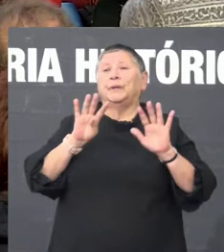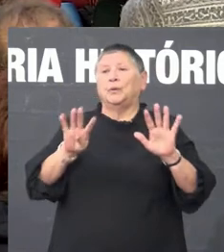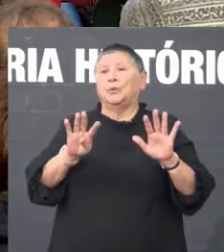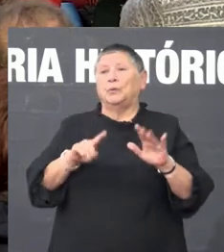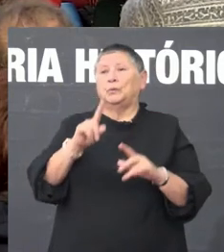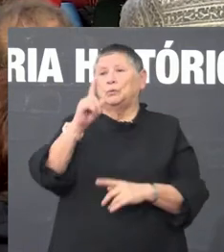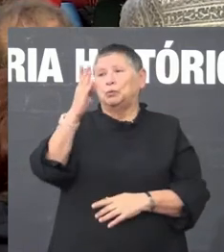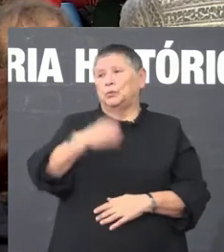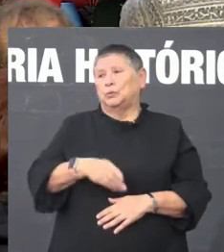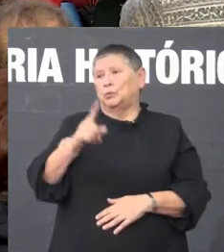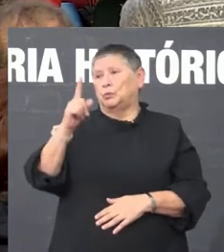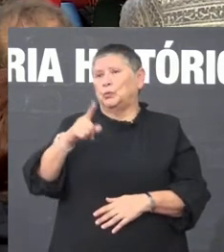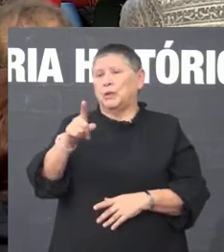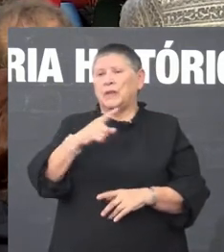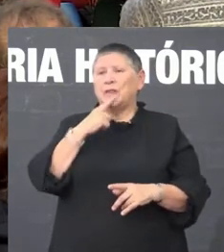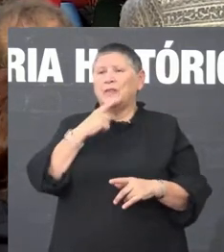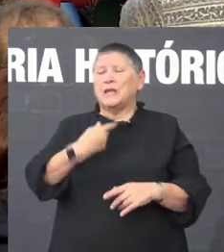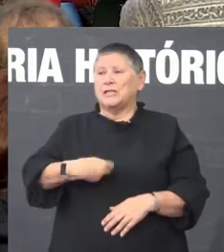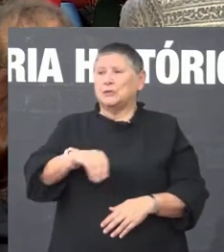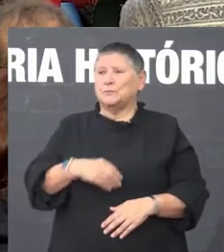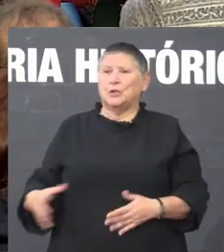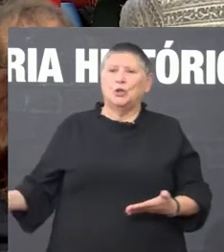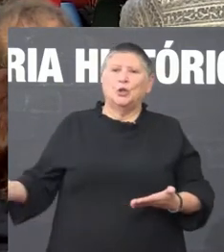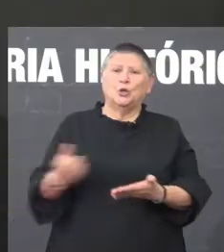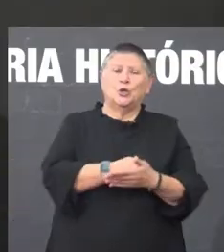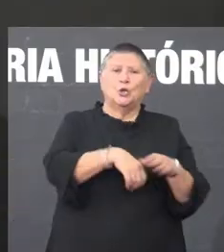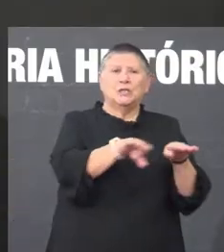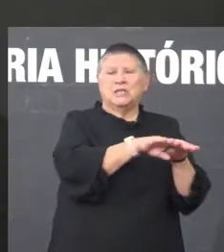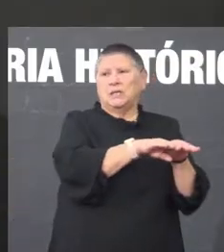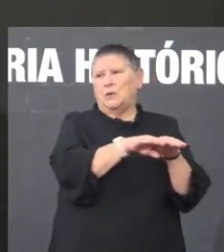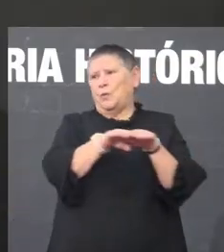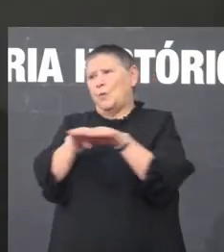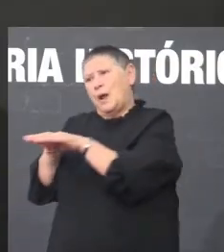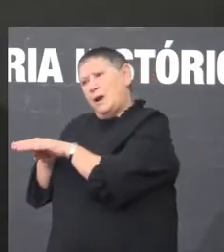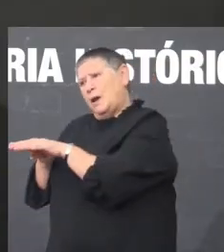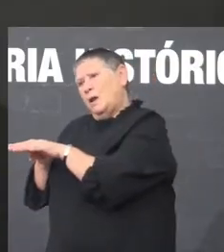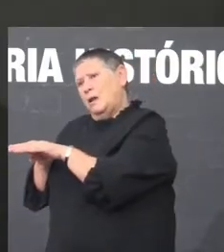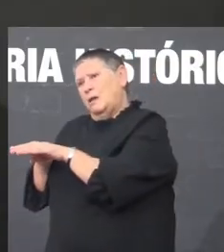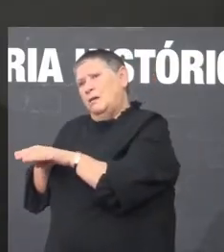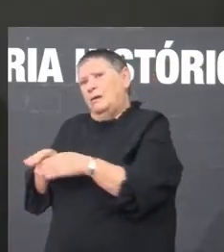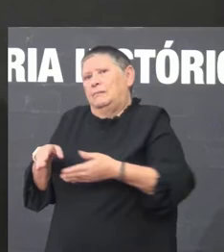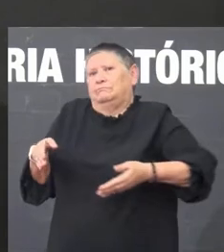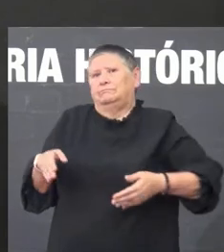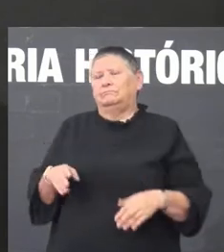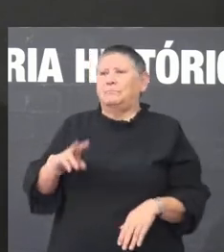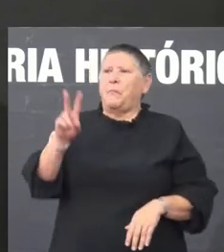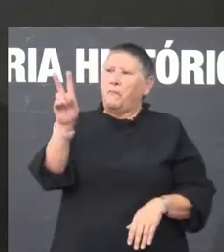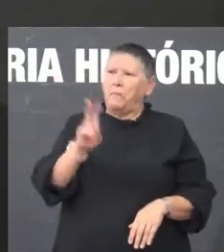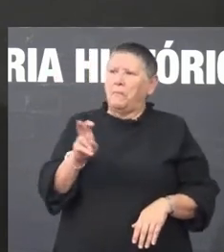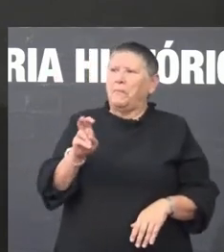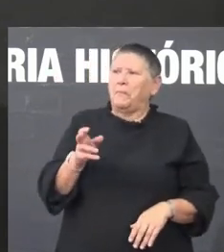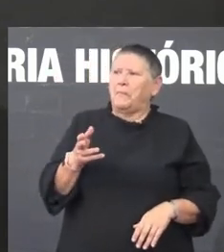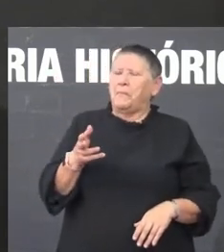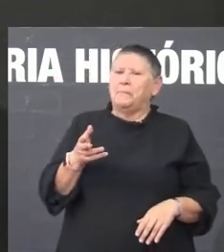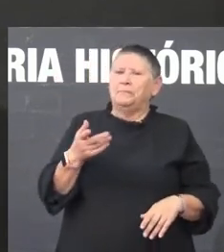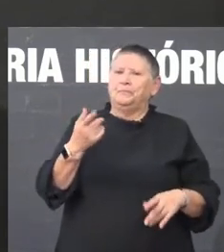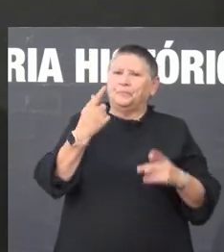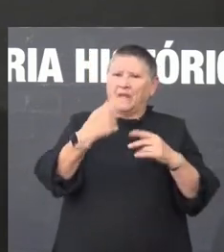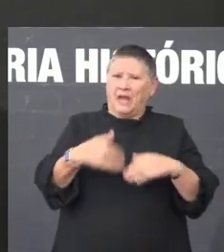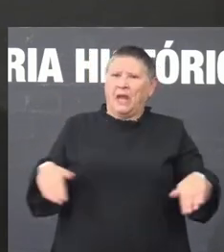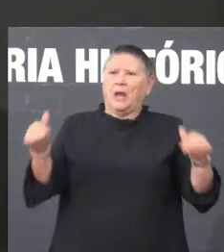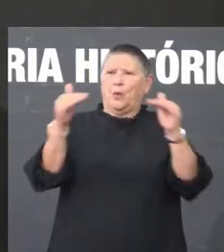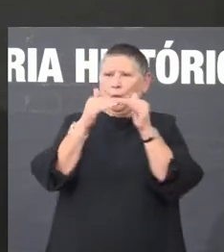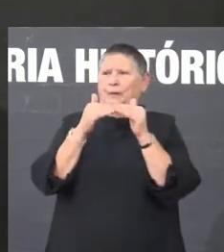La igualdad de todos los españoles. Sirve para todo. Claro, porque dices, bueno, sí, claro, la igualdad, bien.